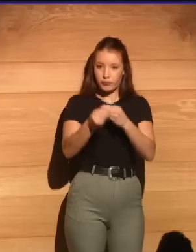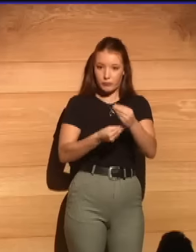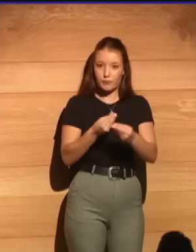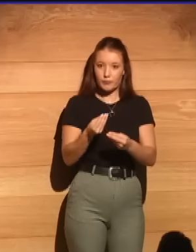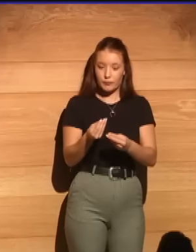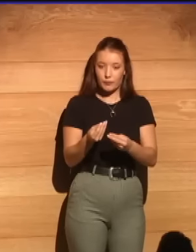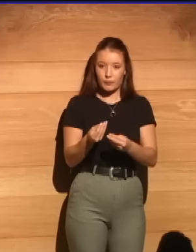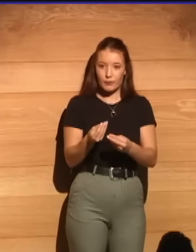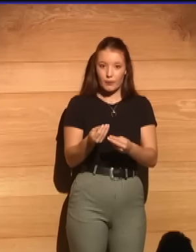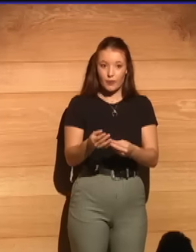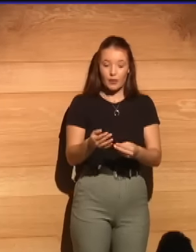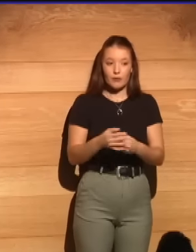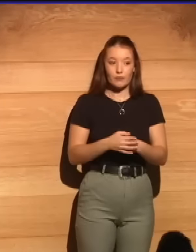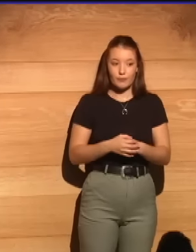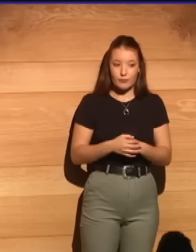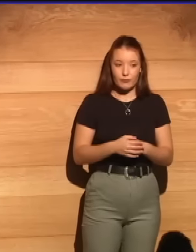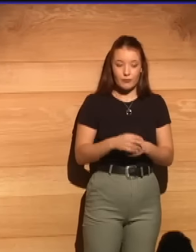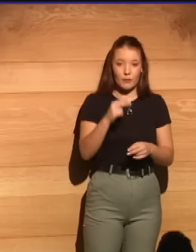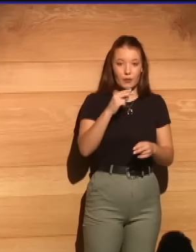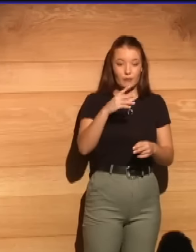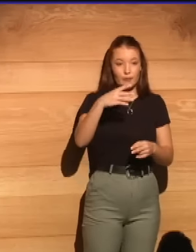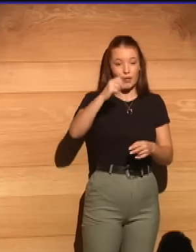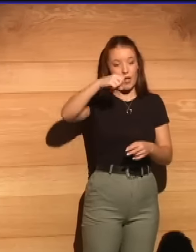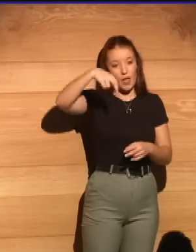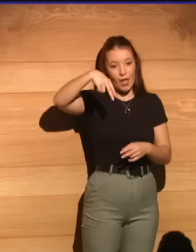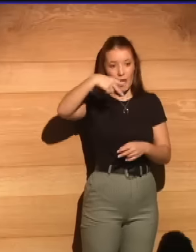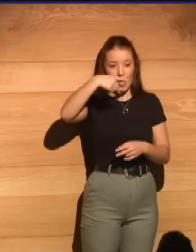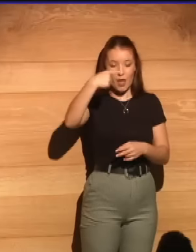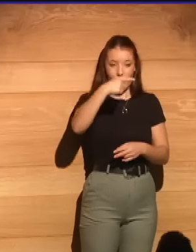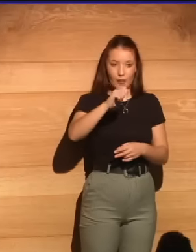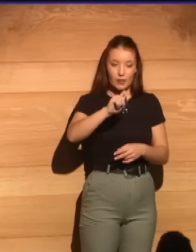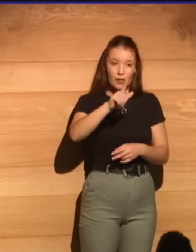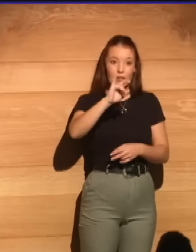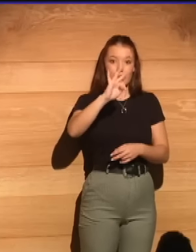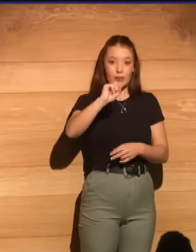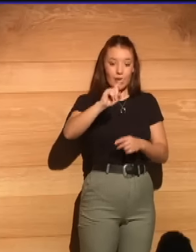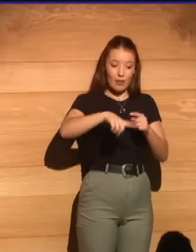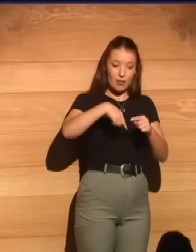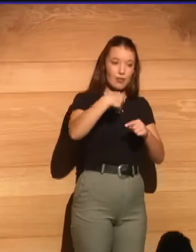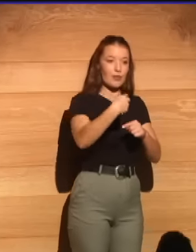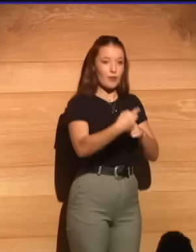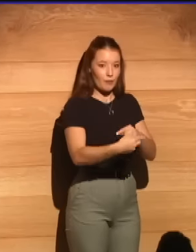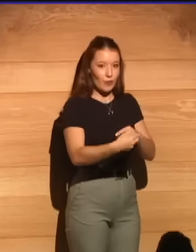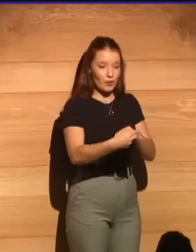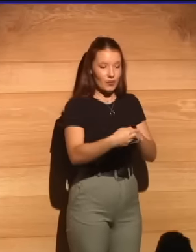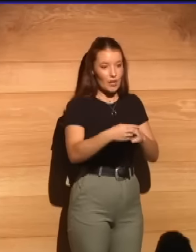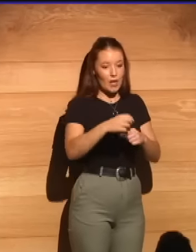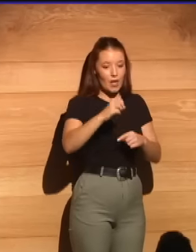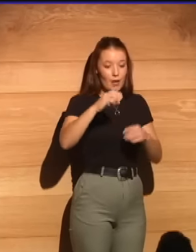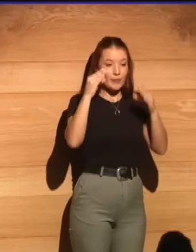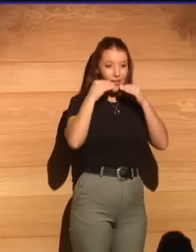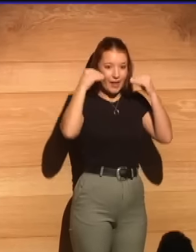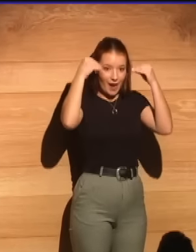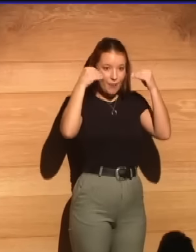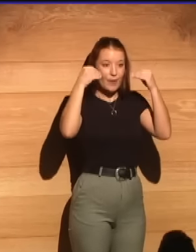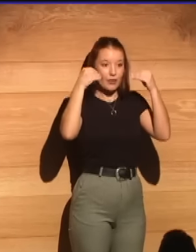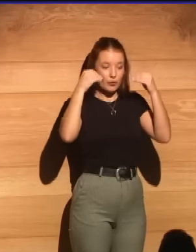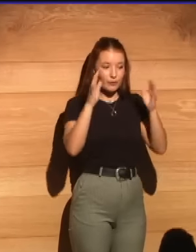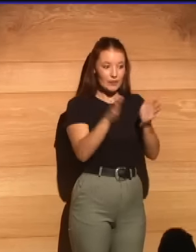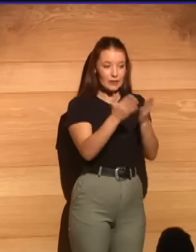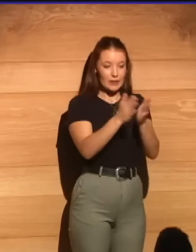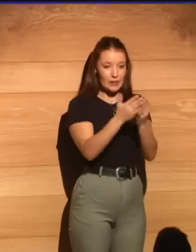que teníamos a nuestra doña Angelita, que fue la que luego pues Amazon copió el libro electrónico, ¿no? Pero quiero decir, en esto, en